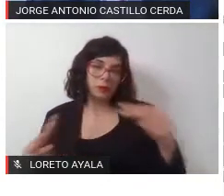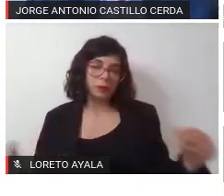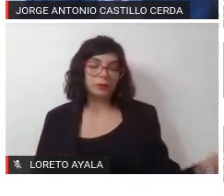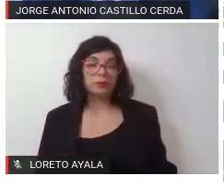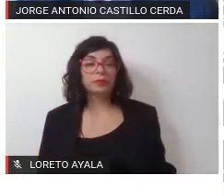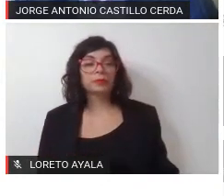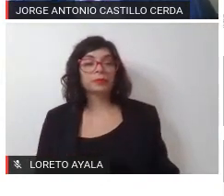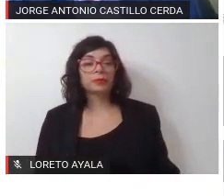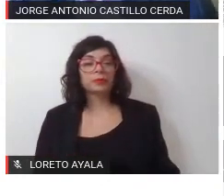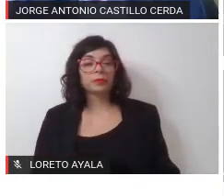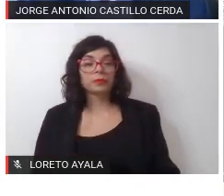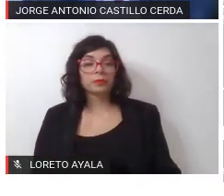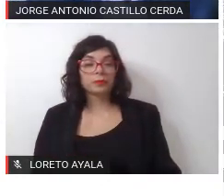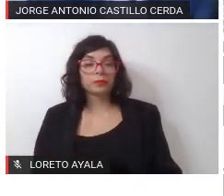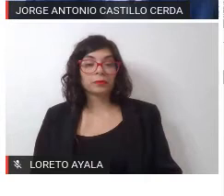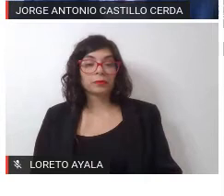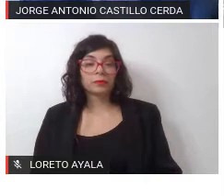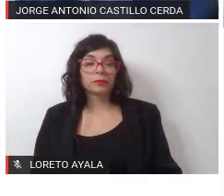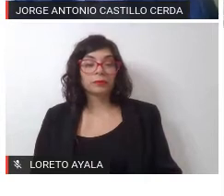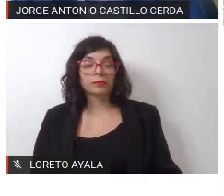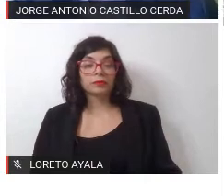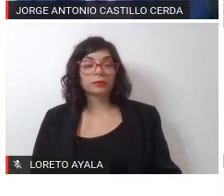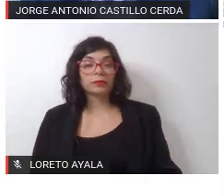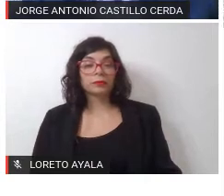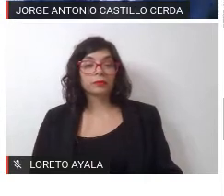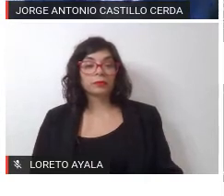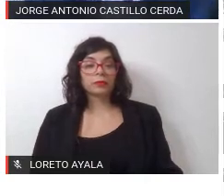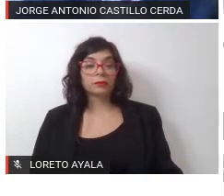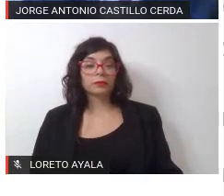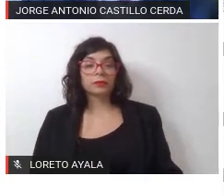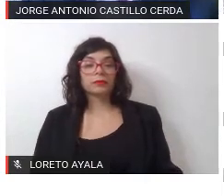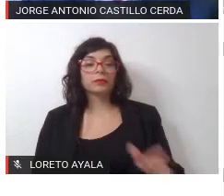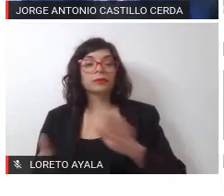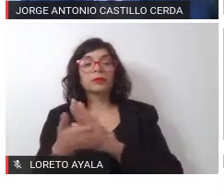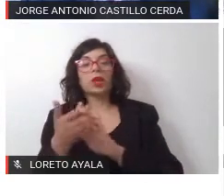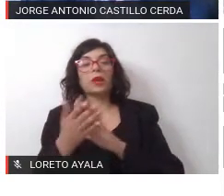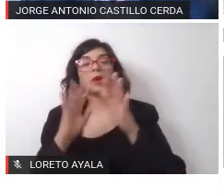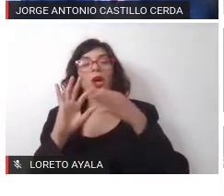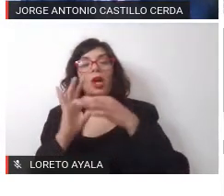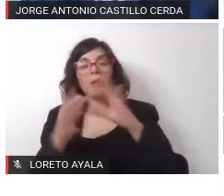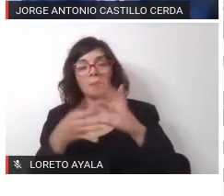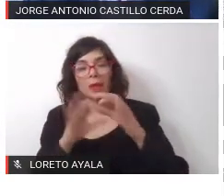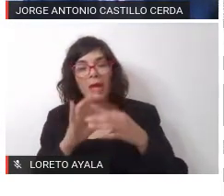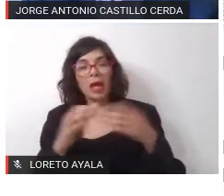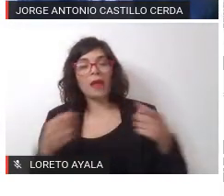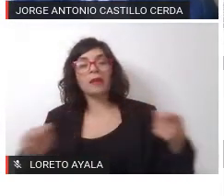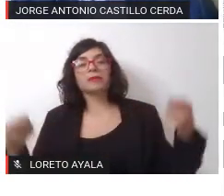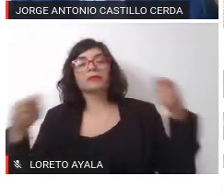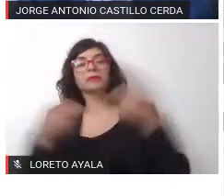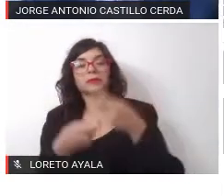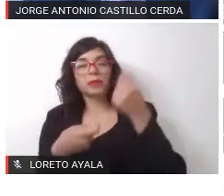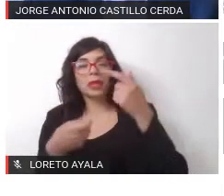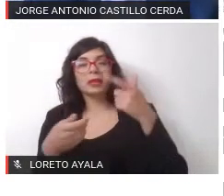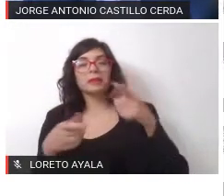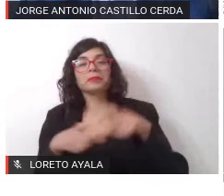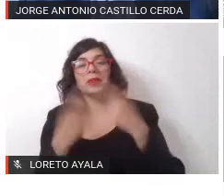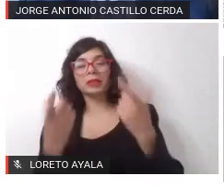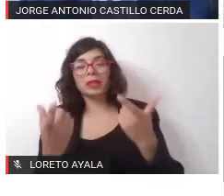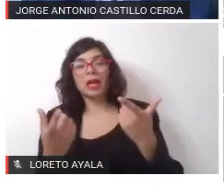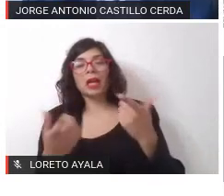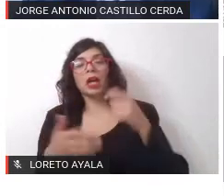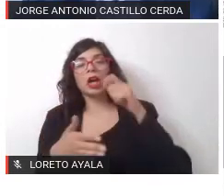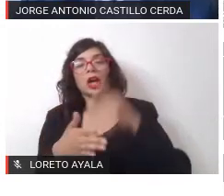encuentros de microcentros, las olimpiadas, las lucas para el pasaje, para contratar la micro, el bus,